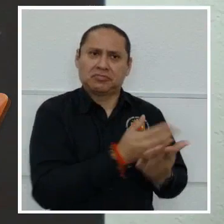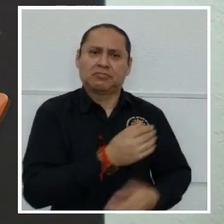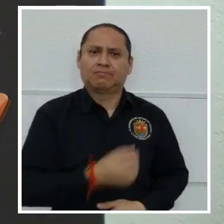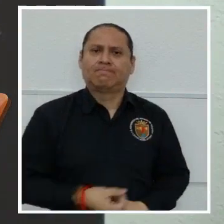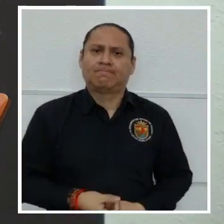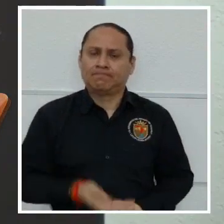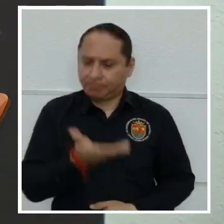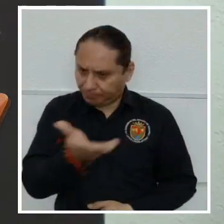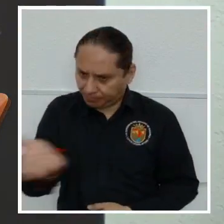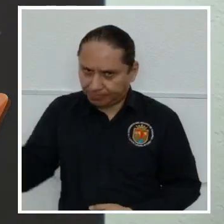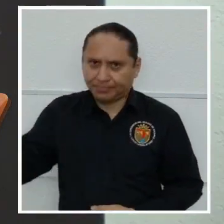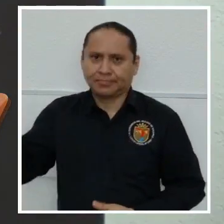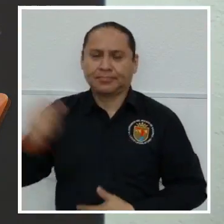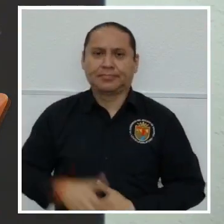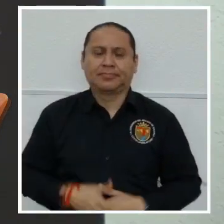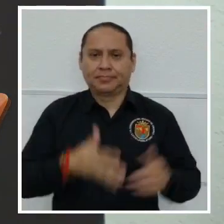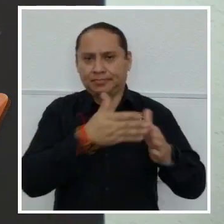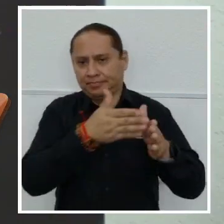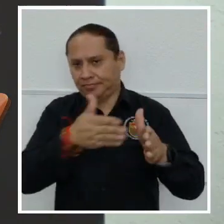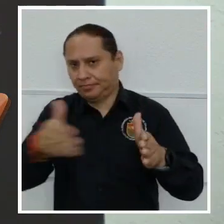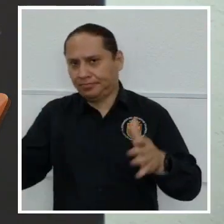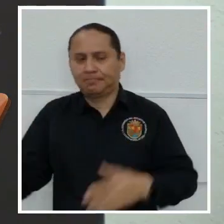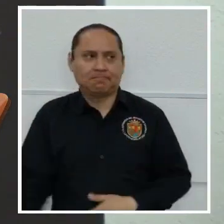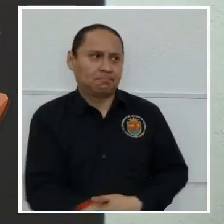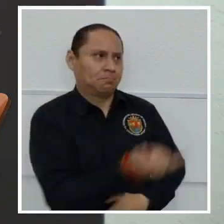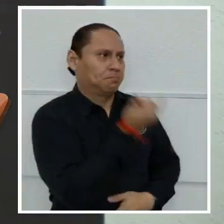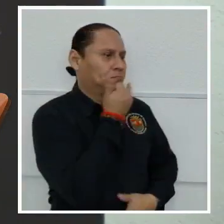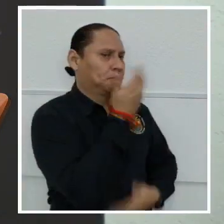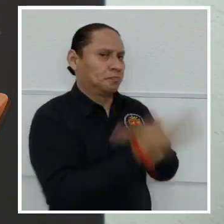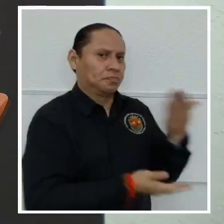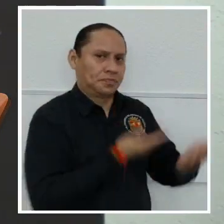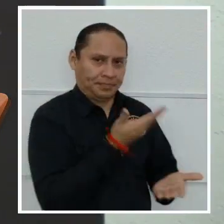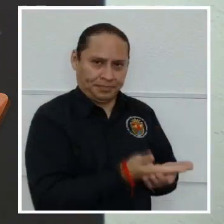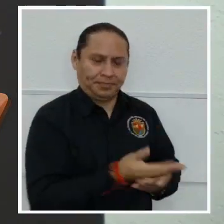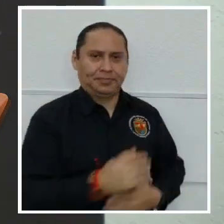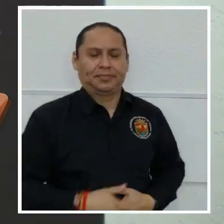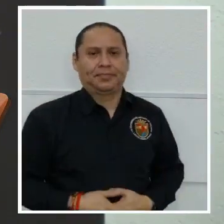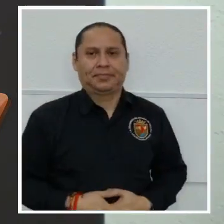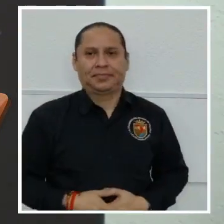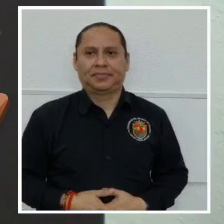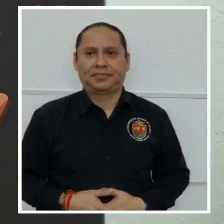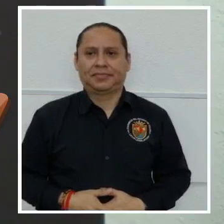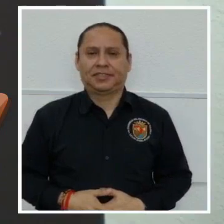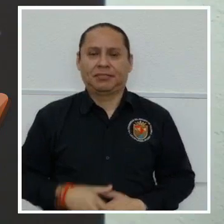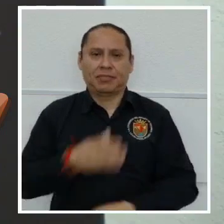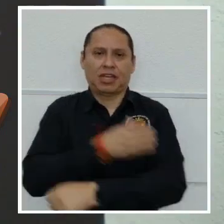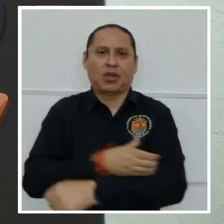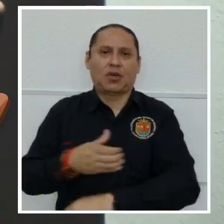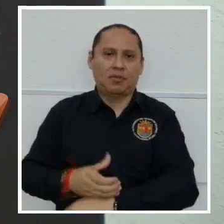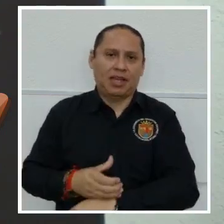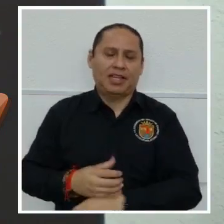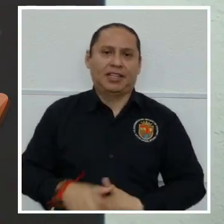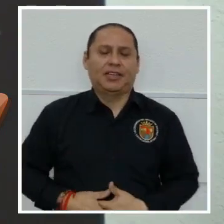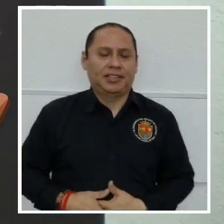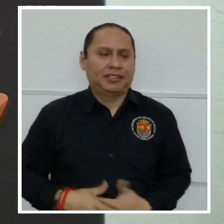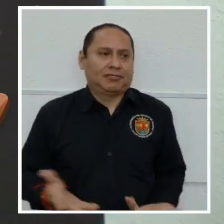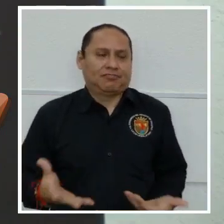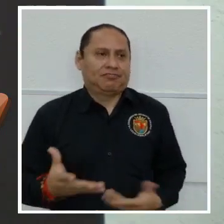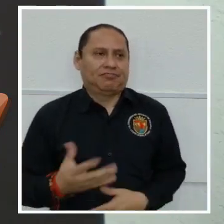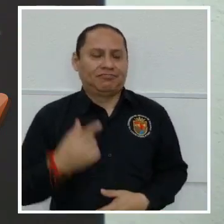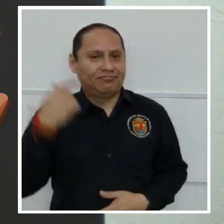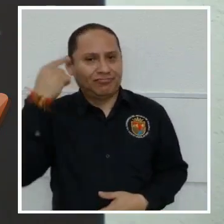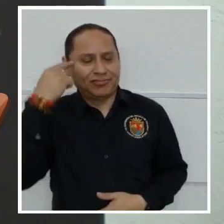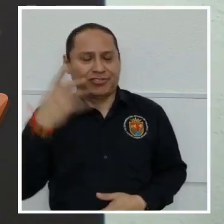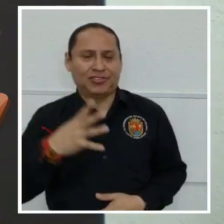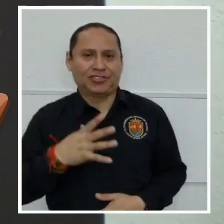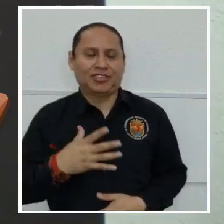adelante diputado una ampliación ofreciendo mi Disculpa pero hubo una confusión aquí con mis compañeros de servicios parlamentarios